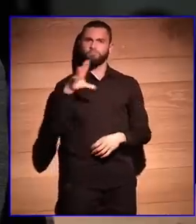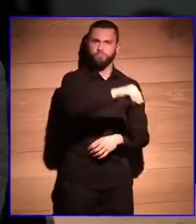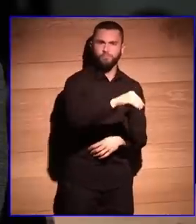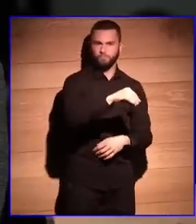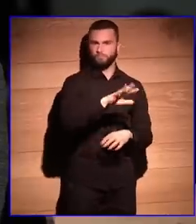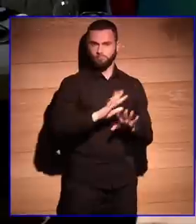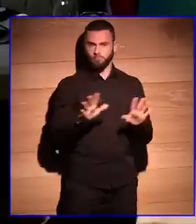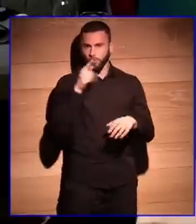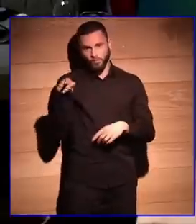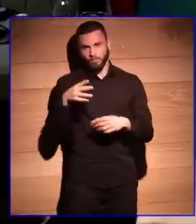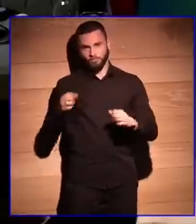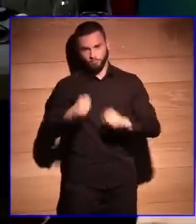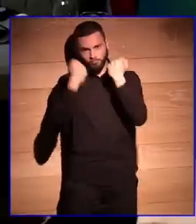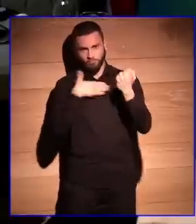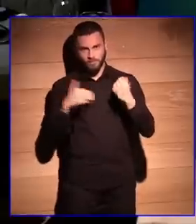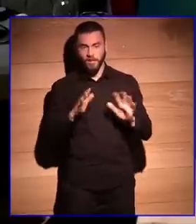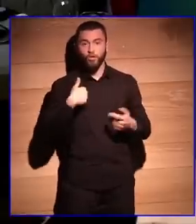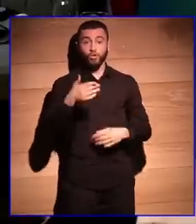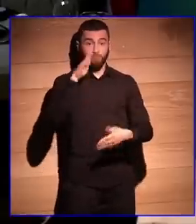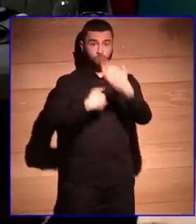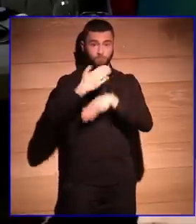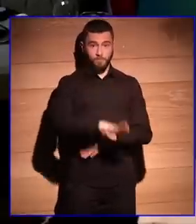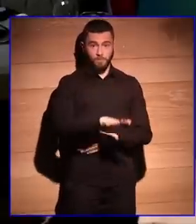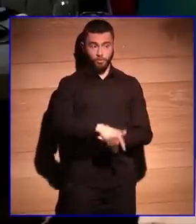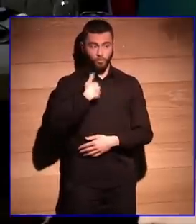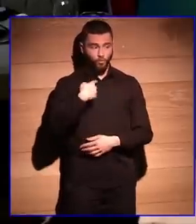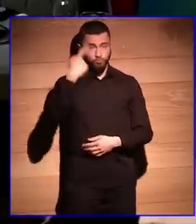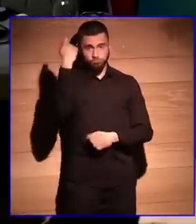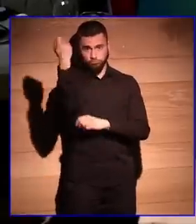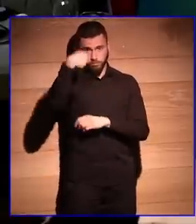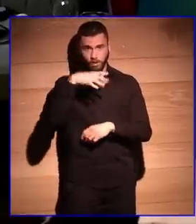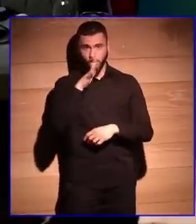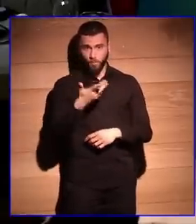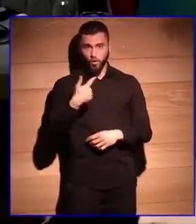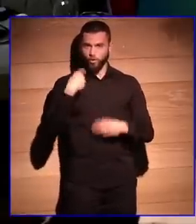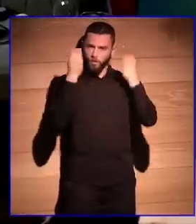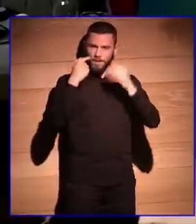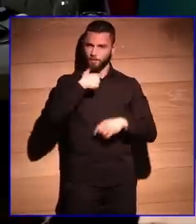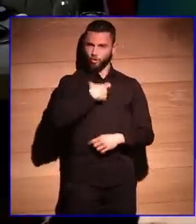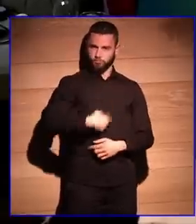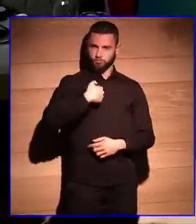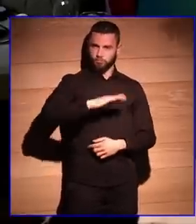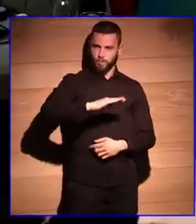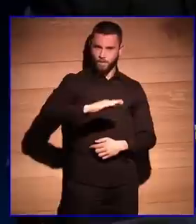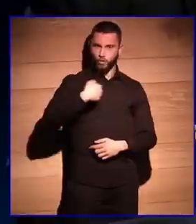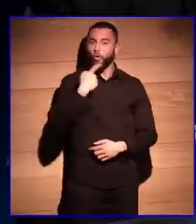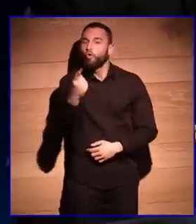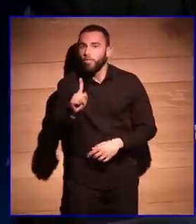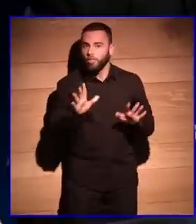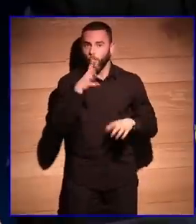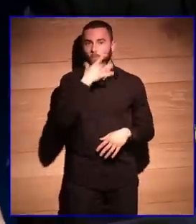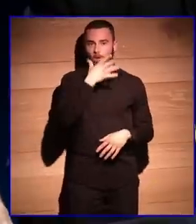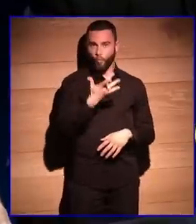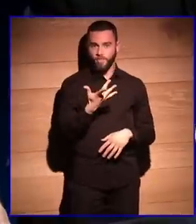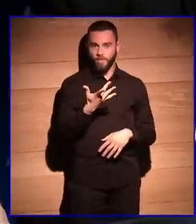Mira, yo de niño me tenía un trauma porque yo me consideraba que era una persona malvada. Yo mismo no lo decía, claro, porque me daba